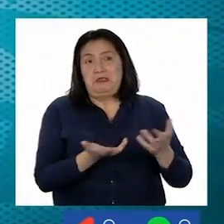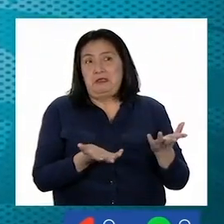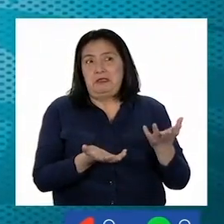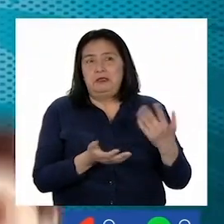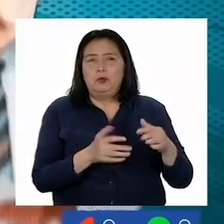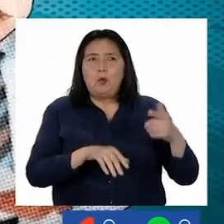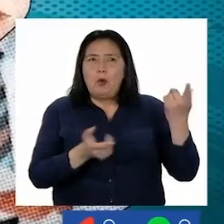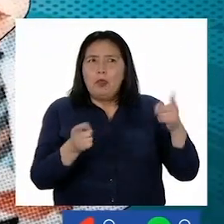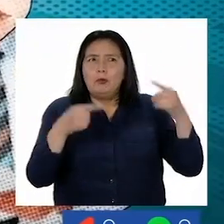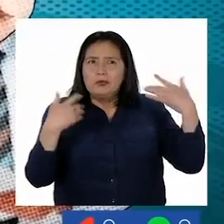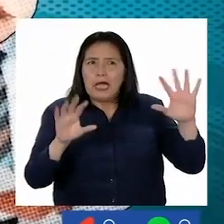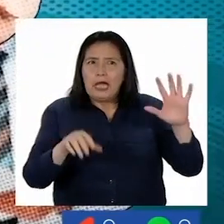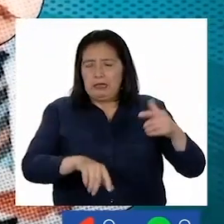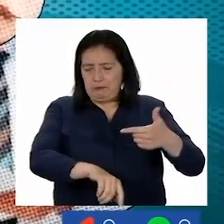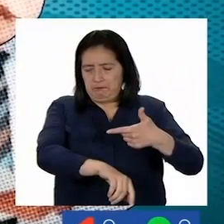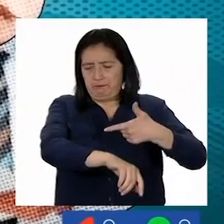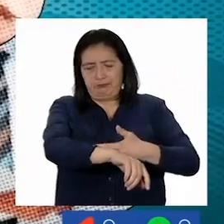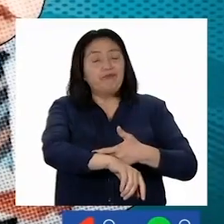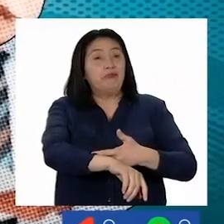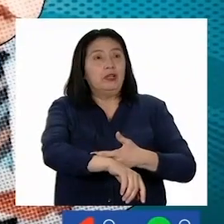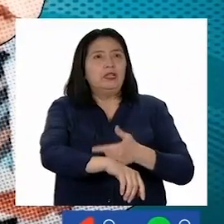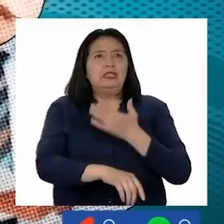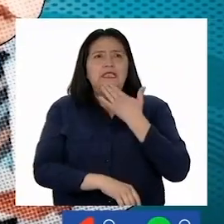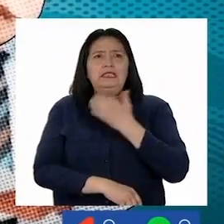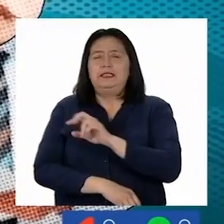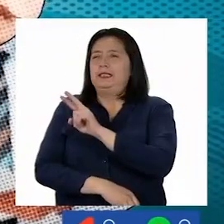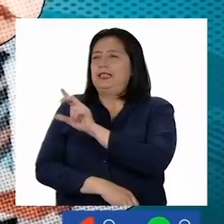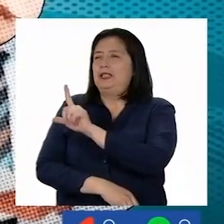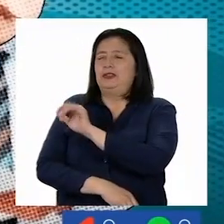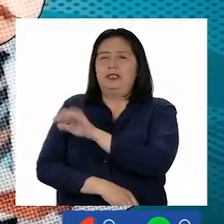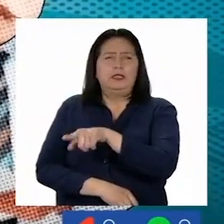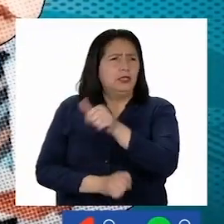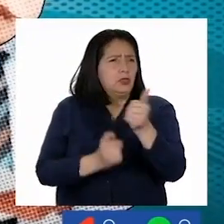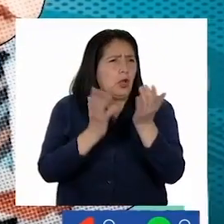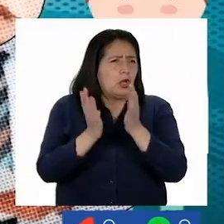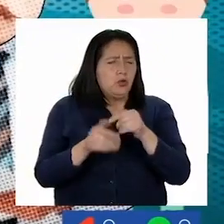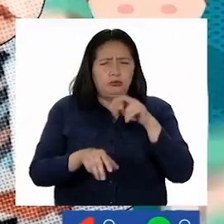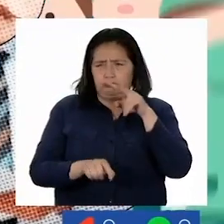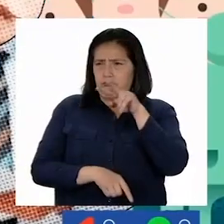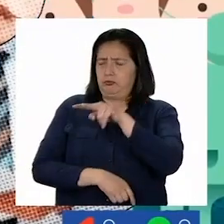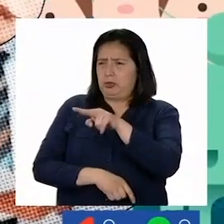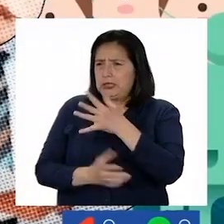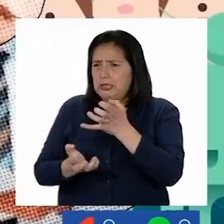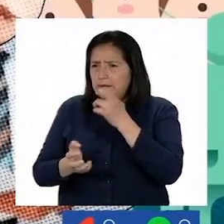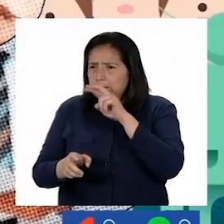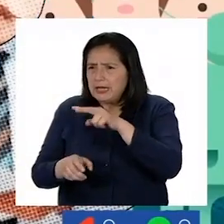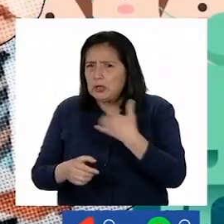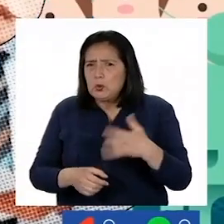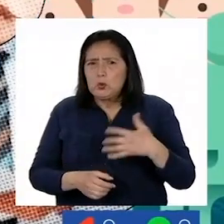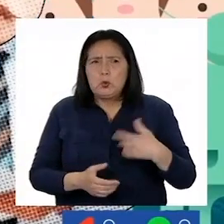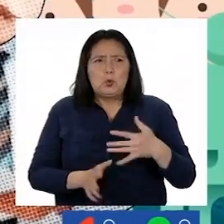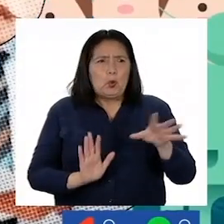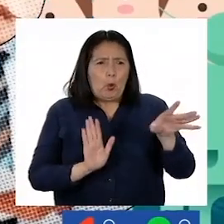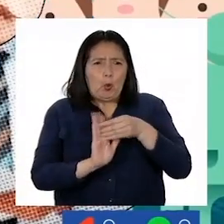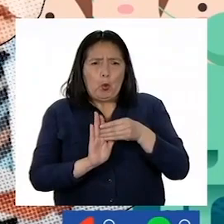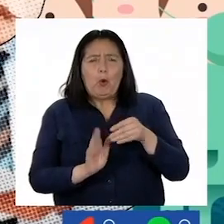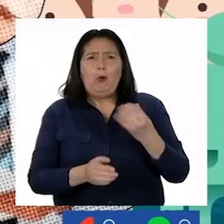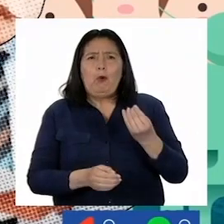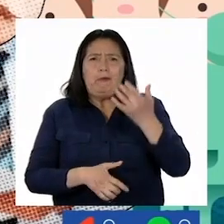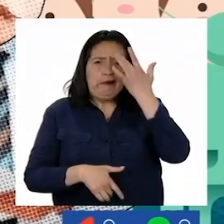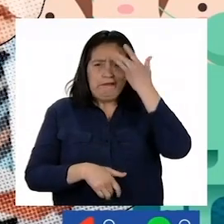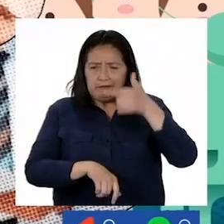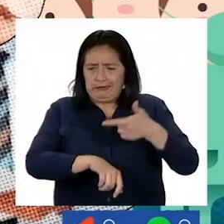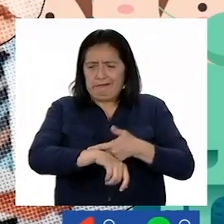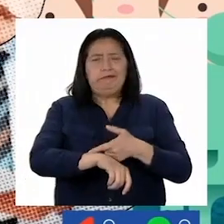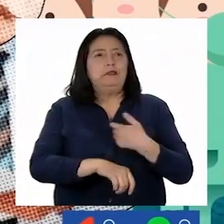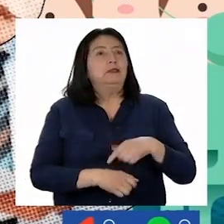la inoculación, se encontraban presentes el doctor Villar y sus alumnos de turno, quienes querían ver tan entusiasta acto.